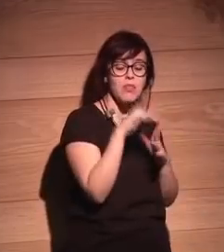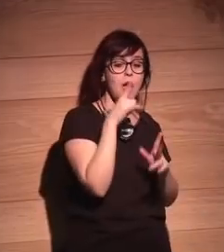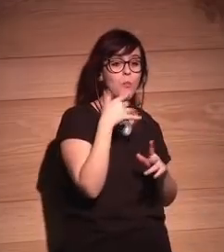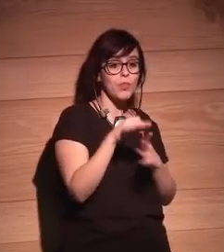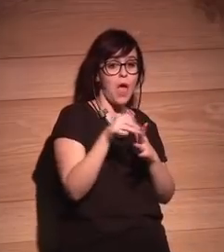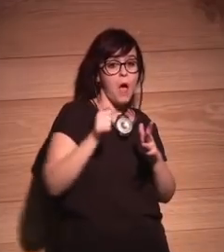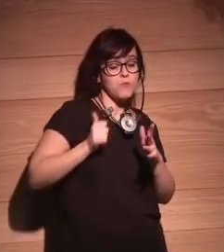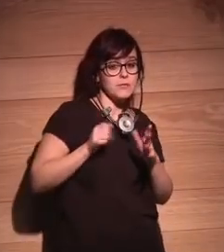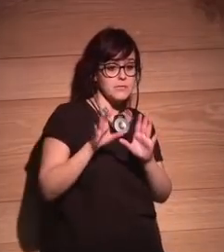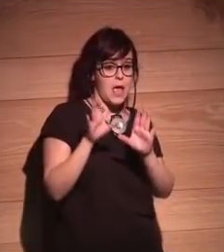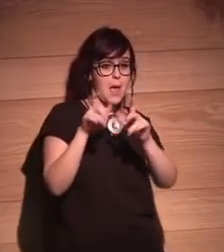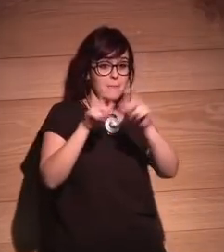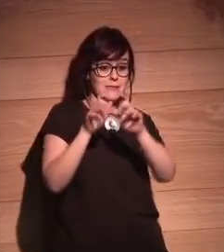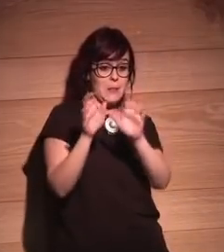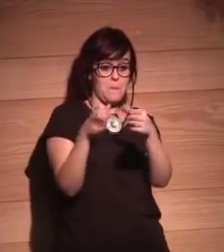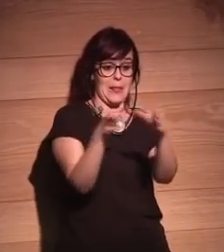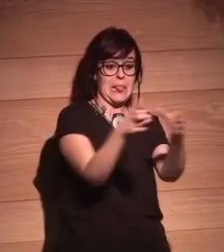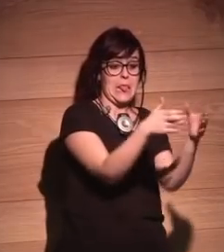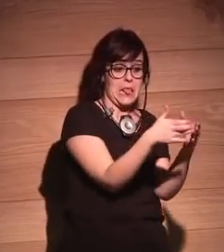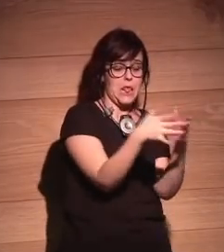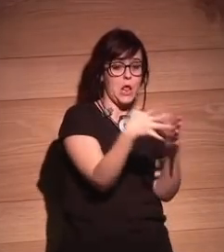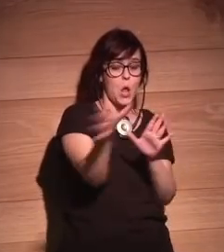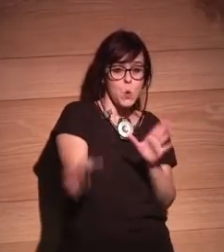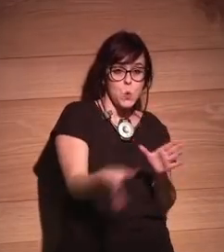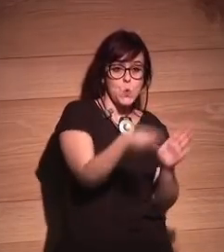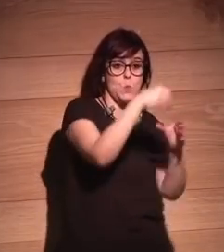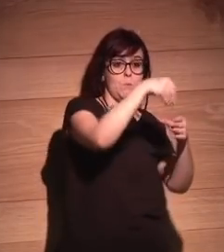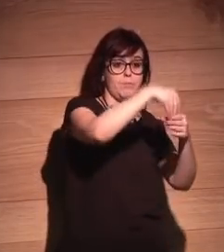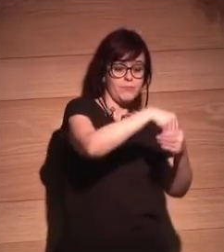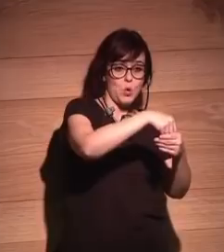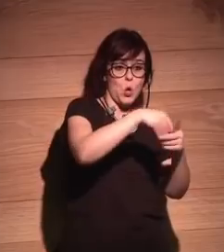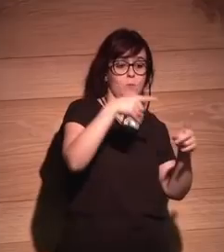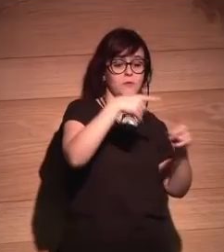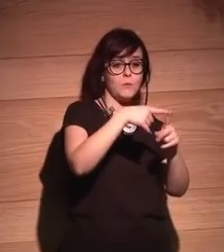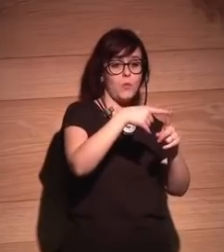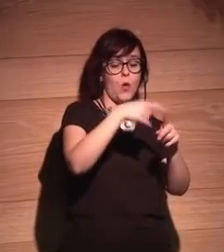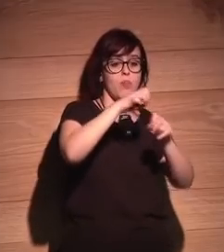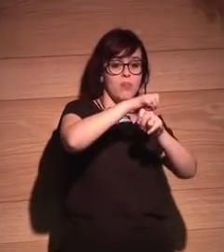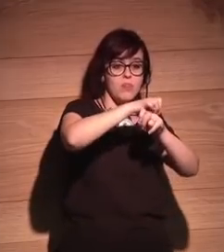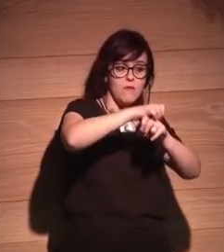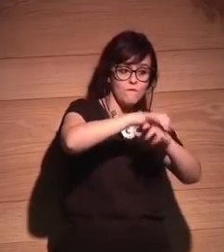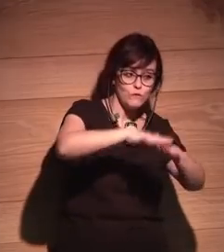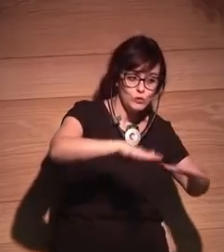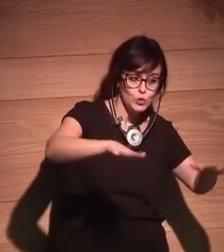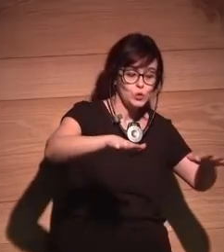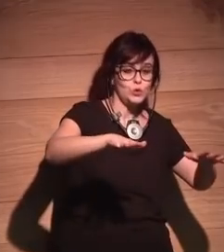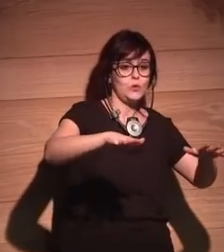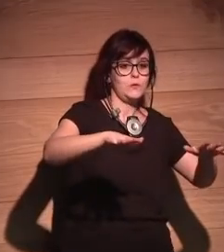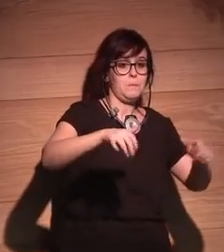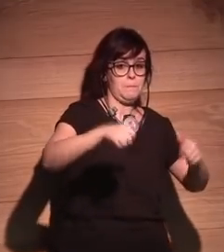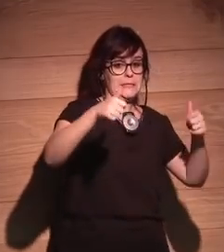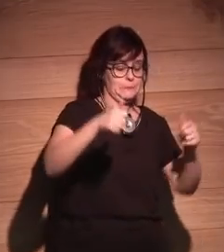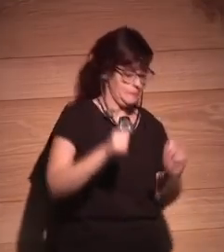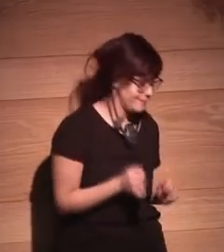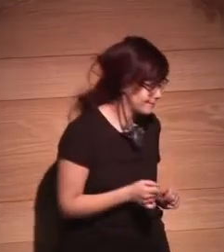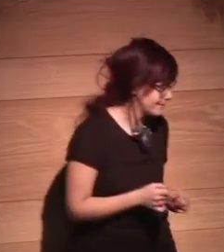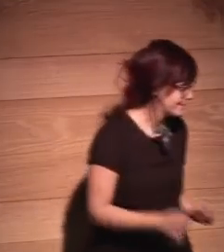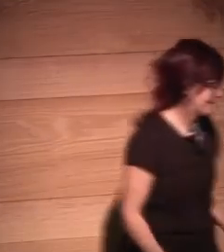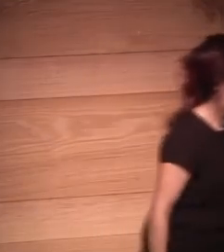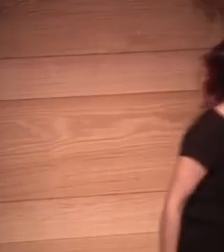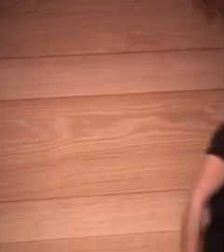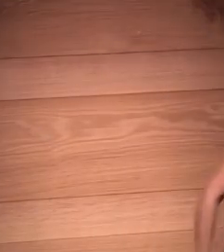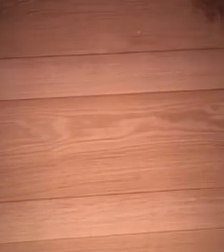algunas de estas startups dentro de sus grupos para darles difusión. Pero lo que sí veo